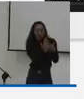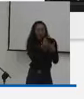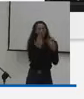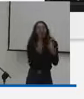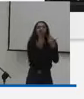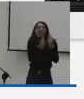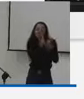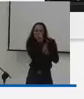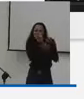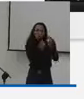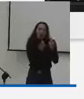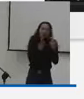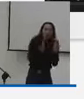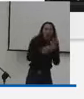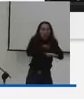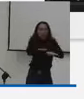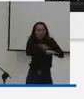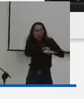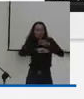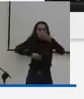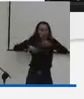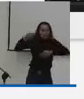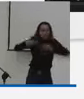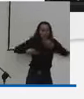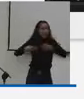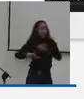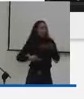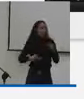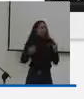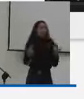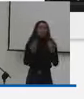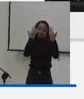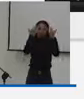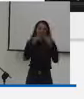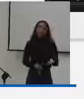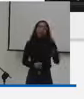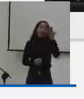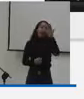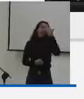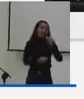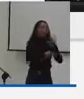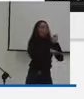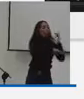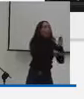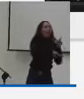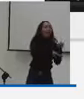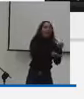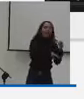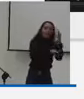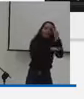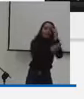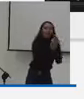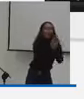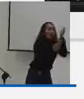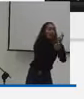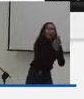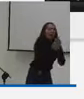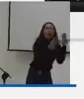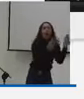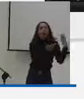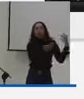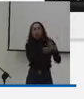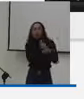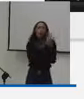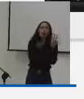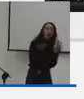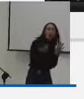personas tienen las funciones de evaluar la información financiera practicar una auditoría integral una auditoría